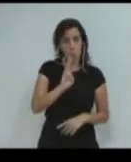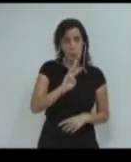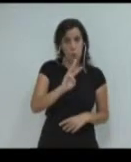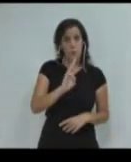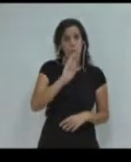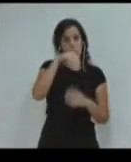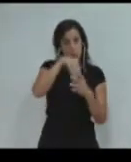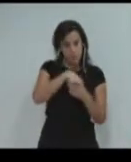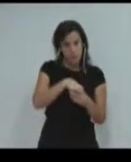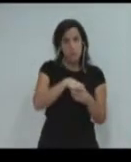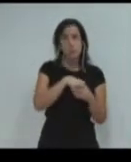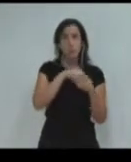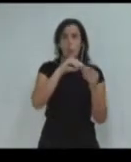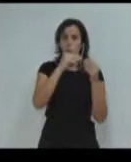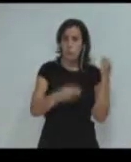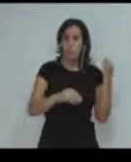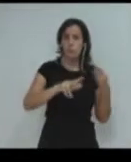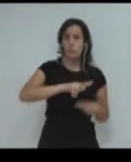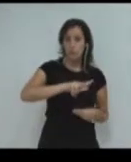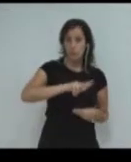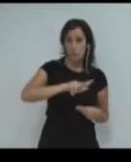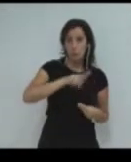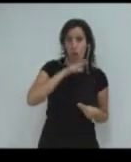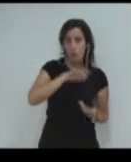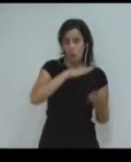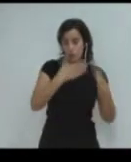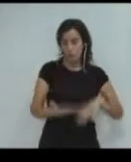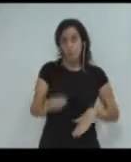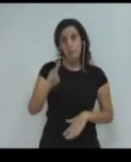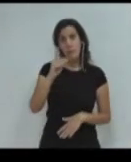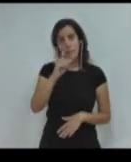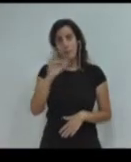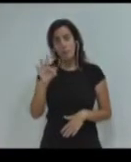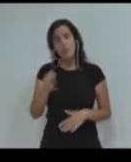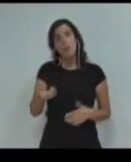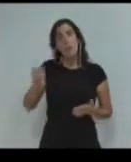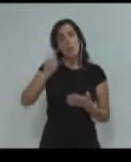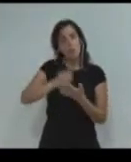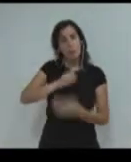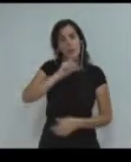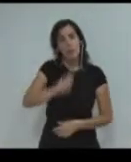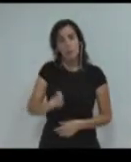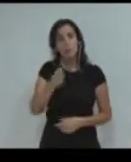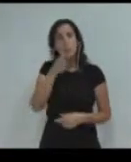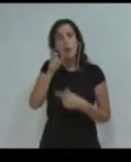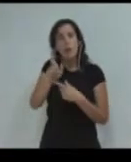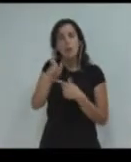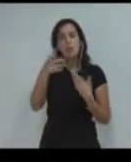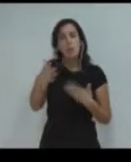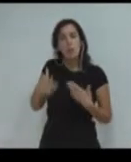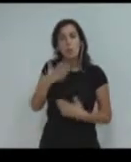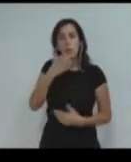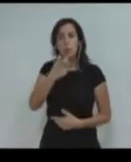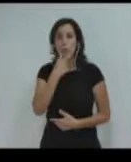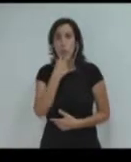el que sí que has puesto que el documento es en español y lo pasas a PDF, tienes que volverle a decir dónde está la palabra que está en